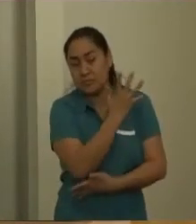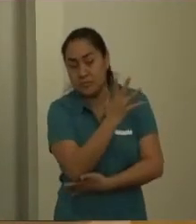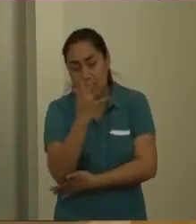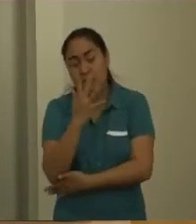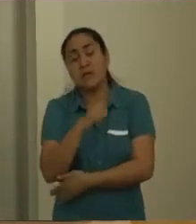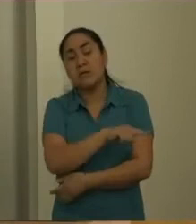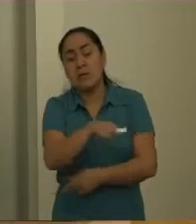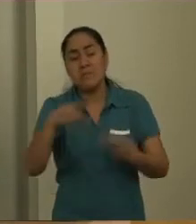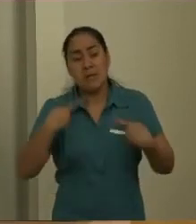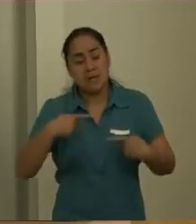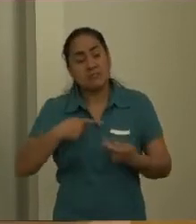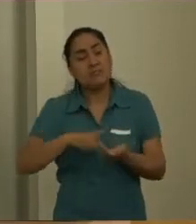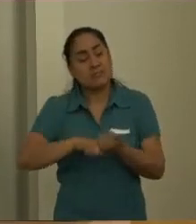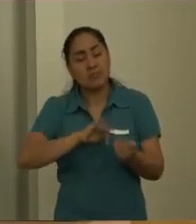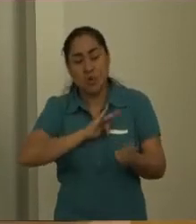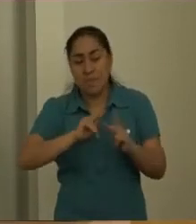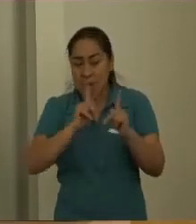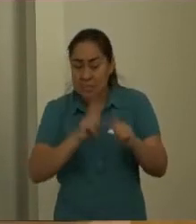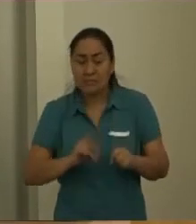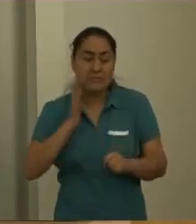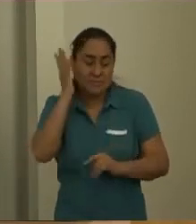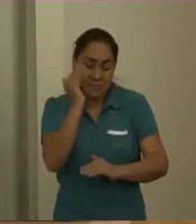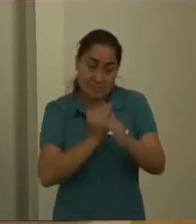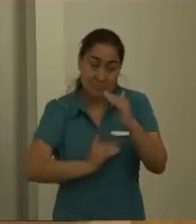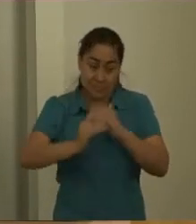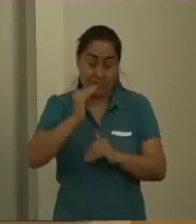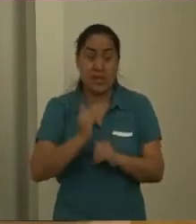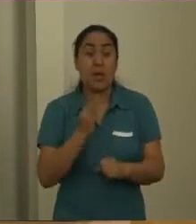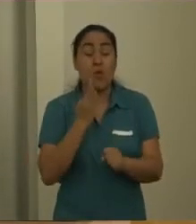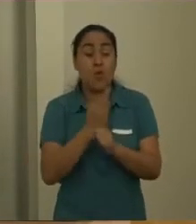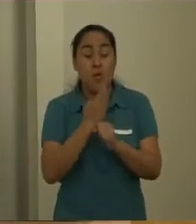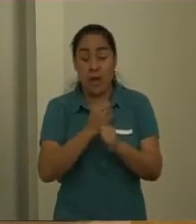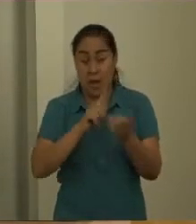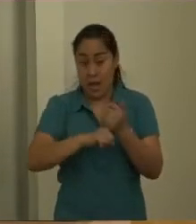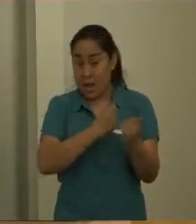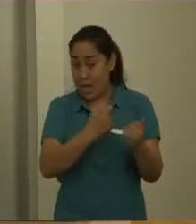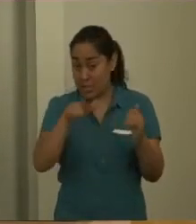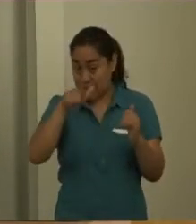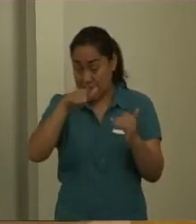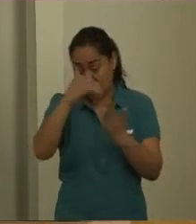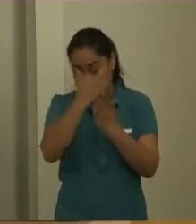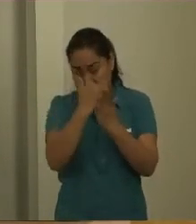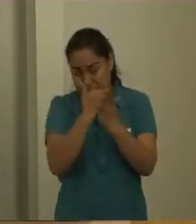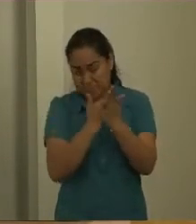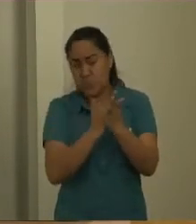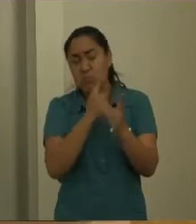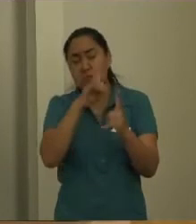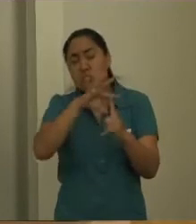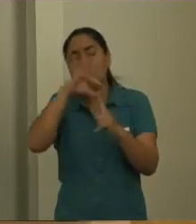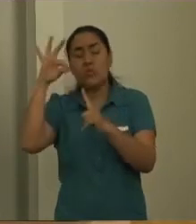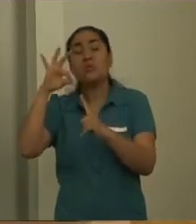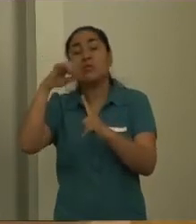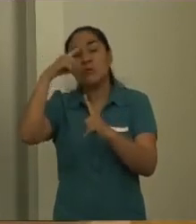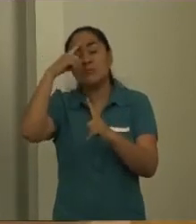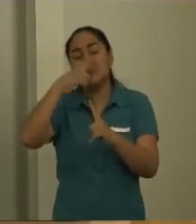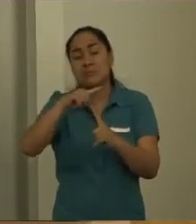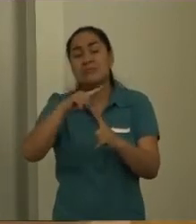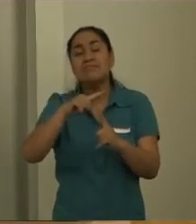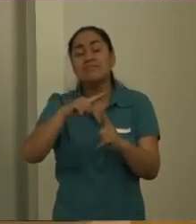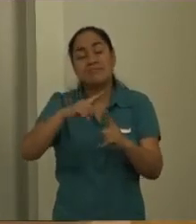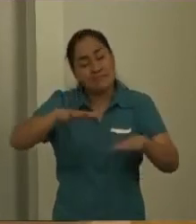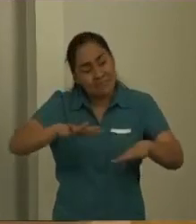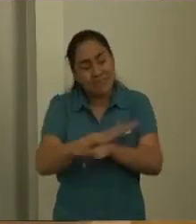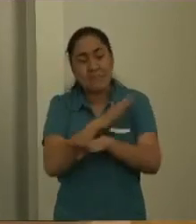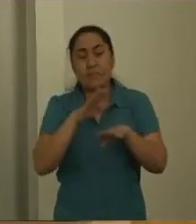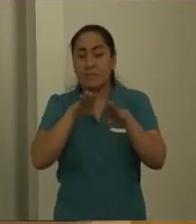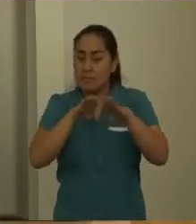más y prosperidad y uno de estos 17 objetivos es la reducción de las desigualdades